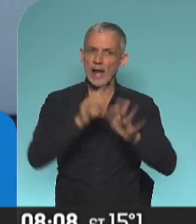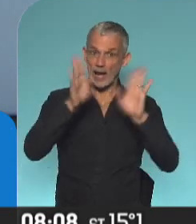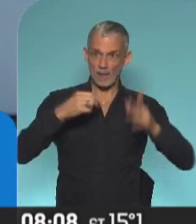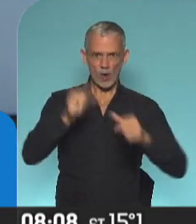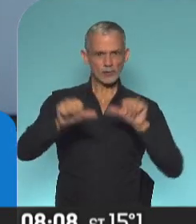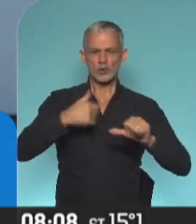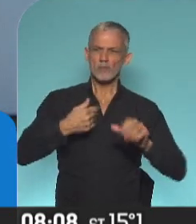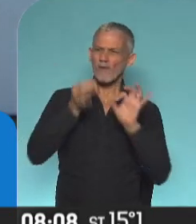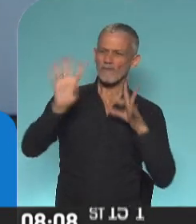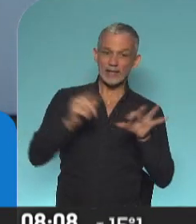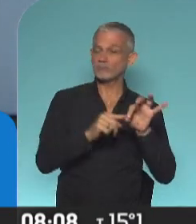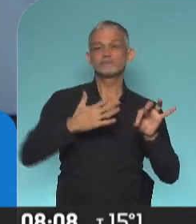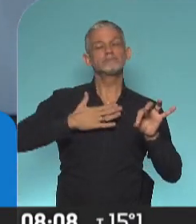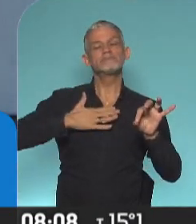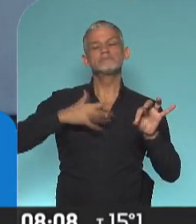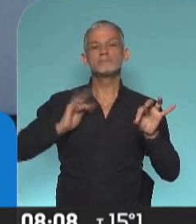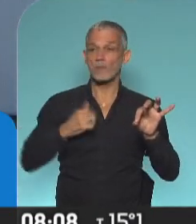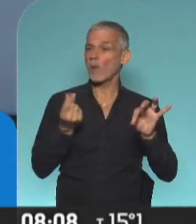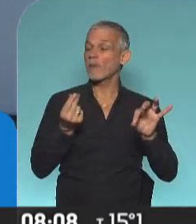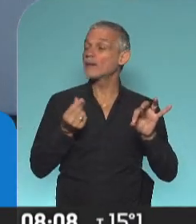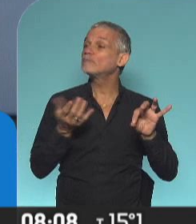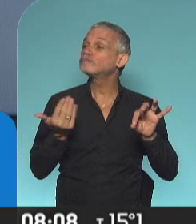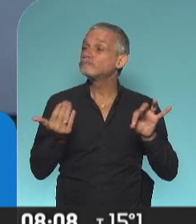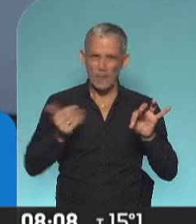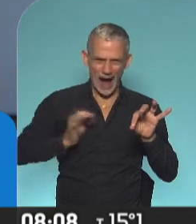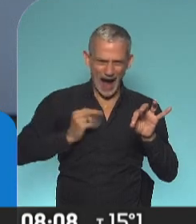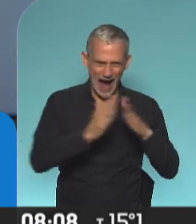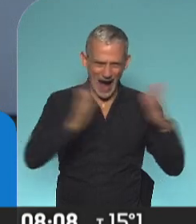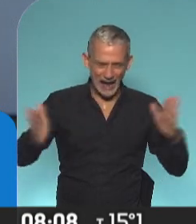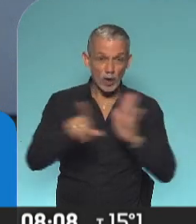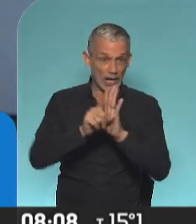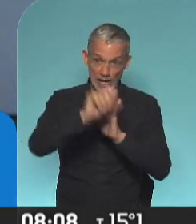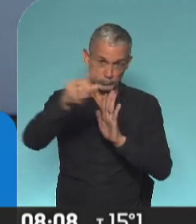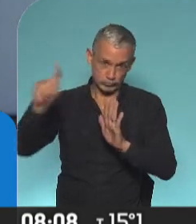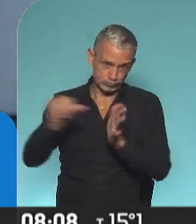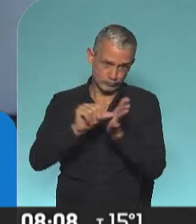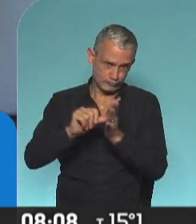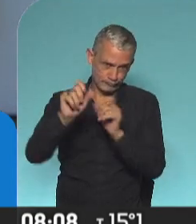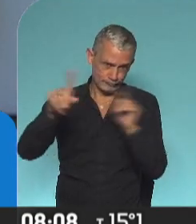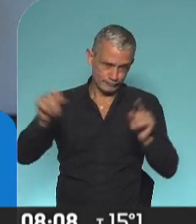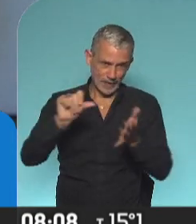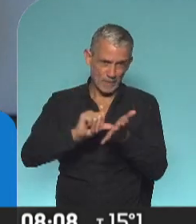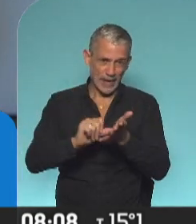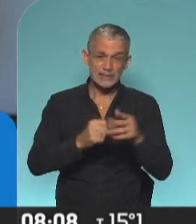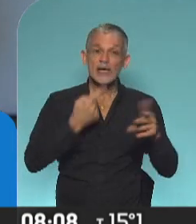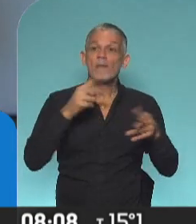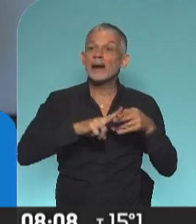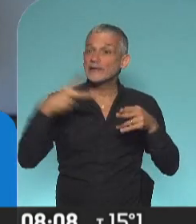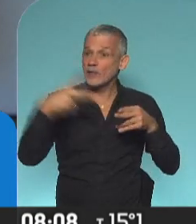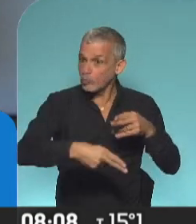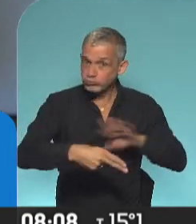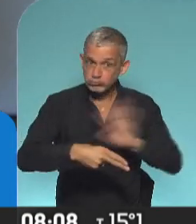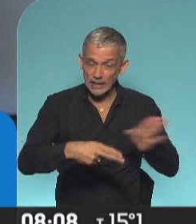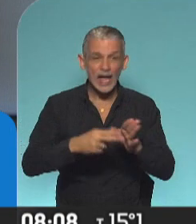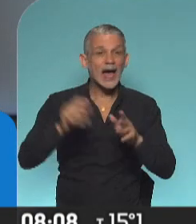ese medicamento con exclusividad por una determinada cantidad de años según la ley de los países. Sí. Cuando esa patente se acaba, el resto de